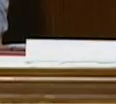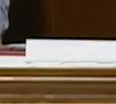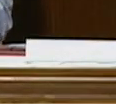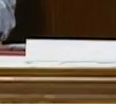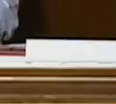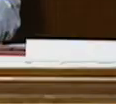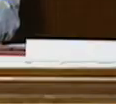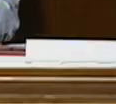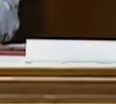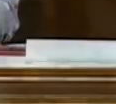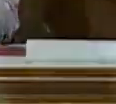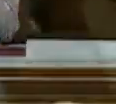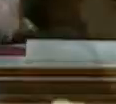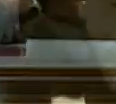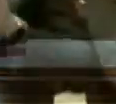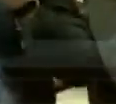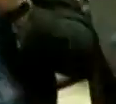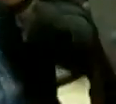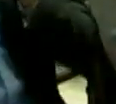De seguir luchando por la revolución.